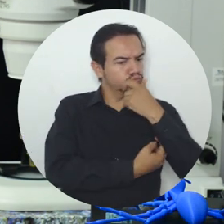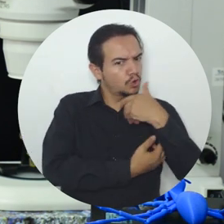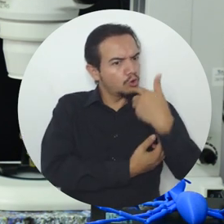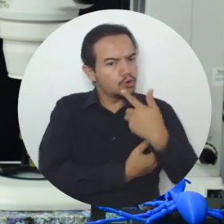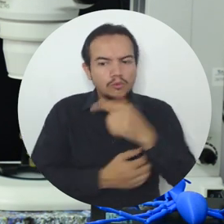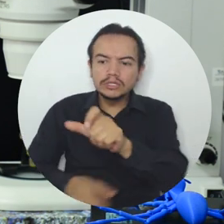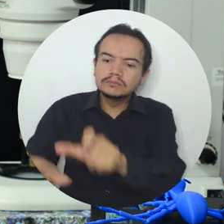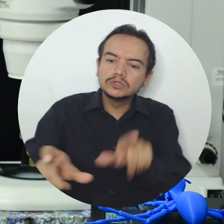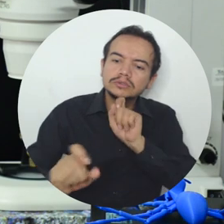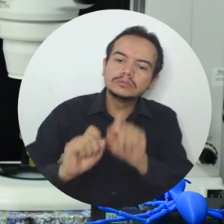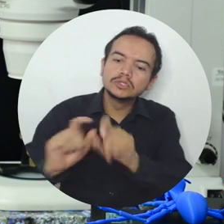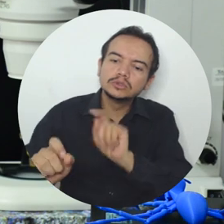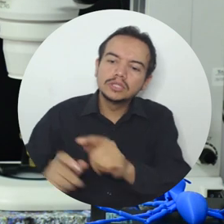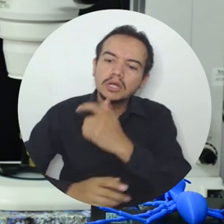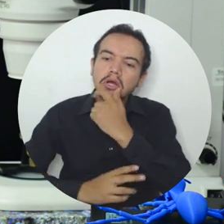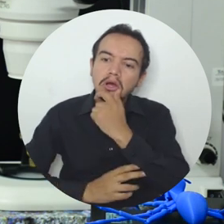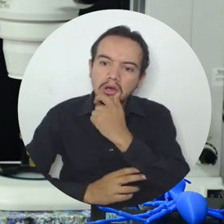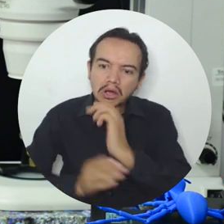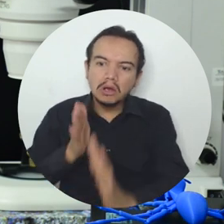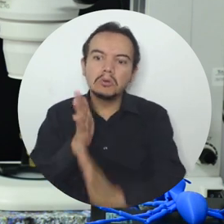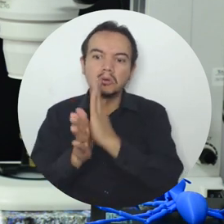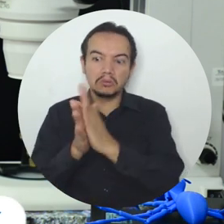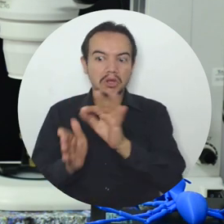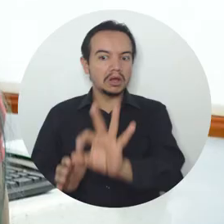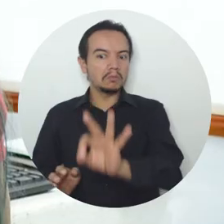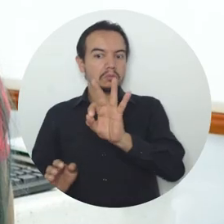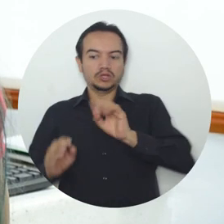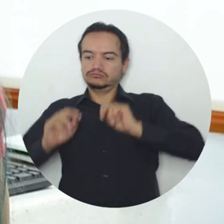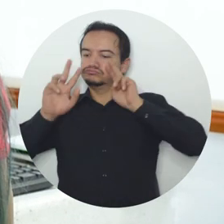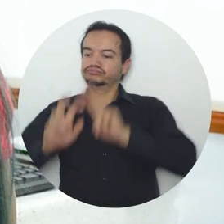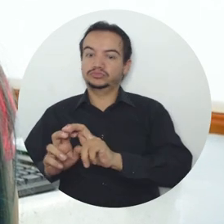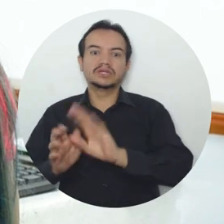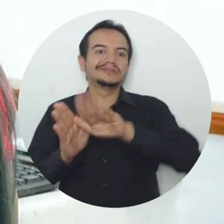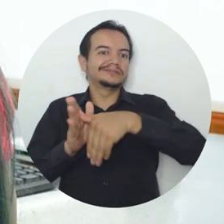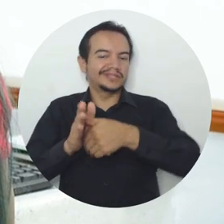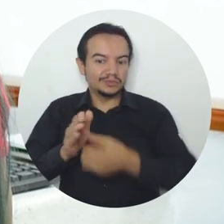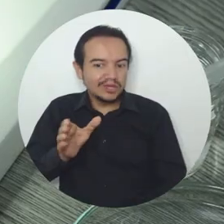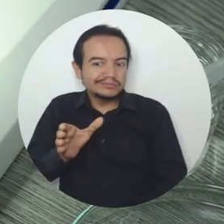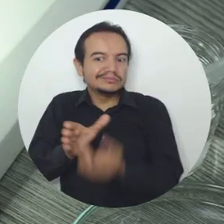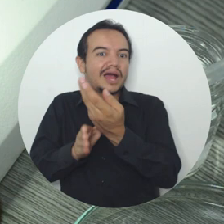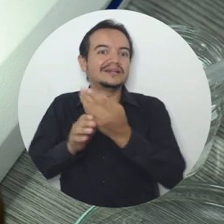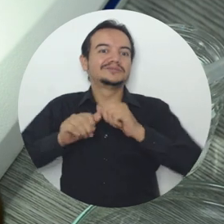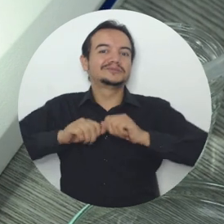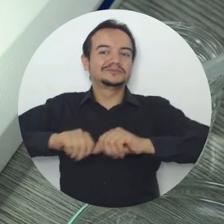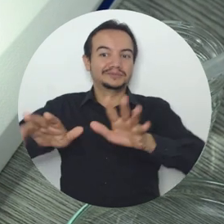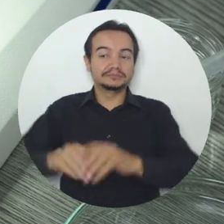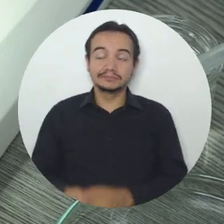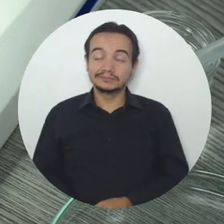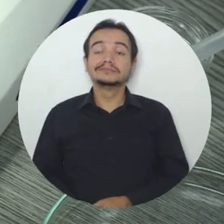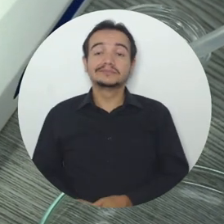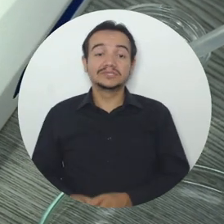la interacción con el estudiantado y que al final se traducen en unos resultados que pueden ser publicados Entonces es importante